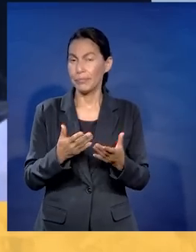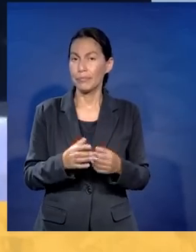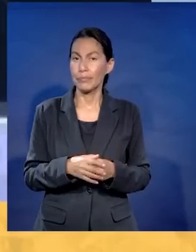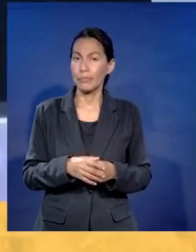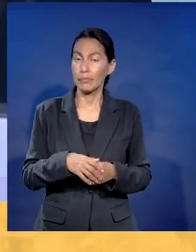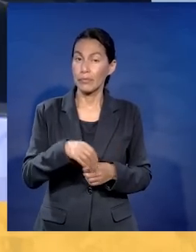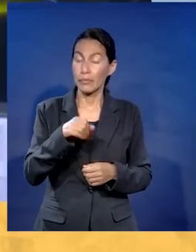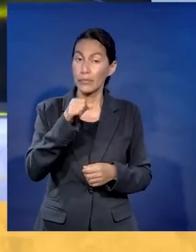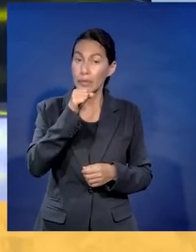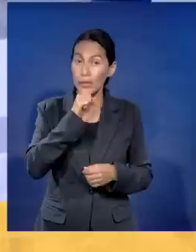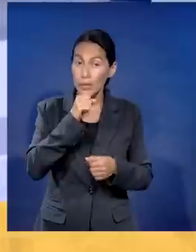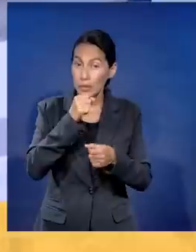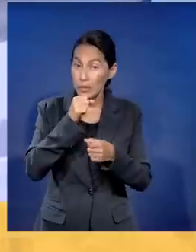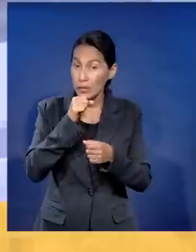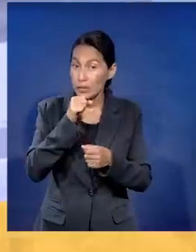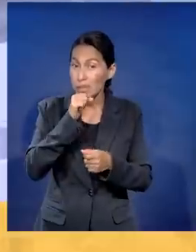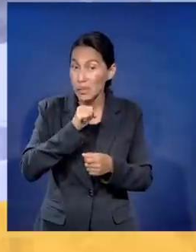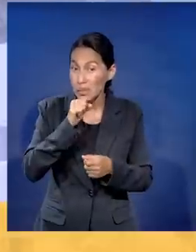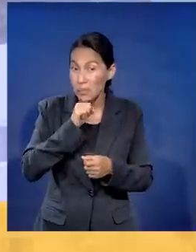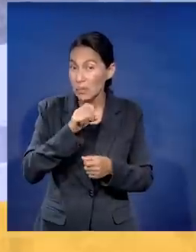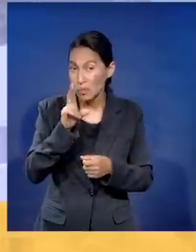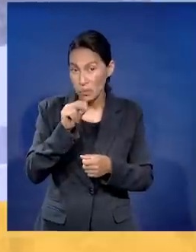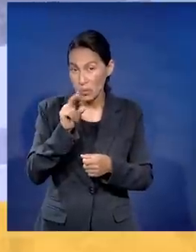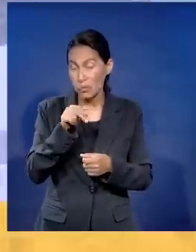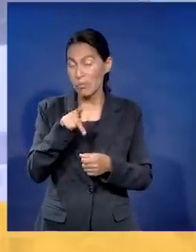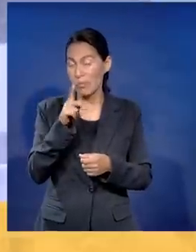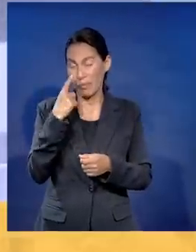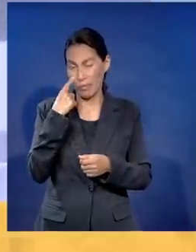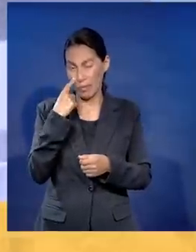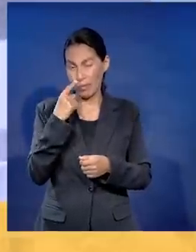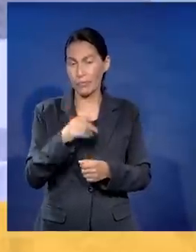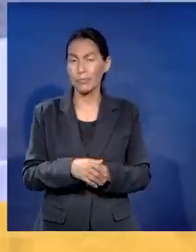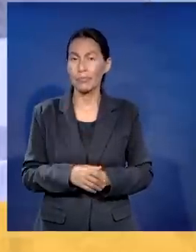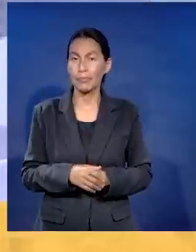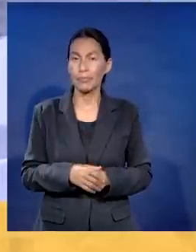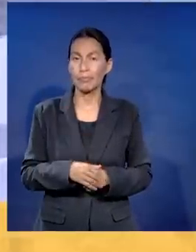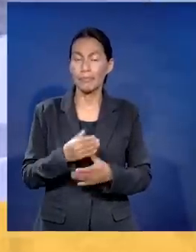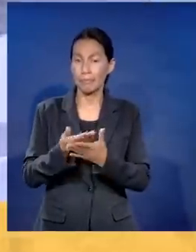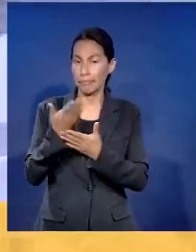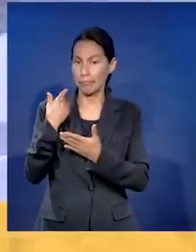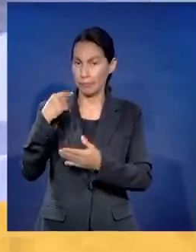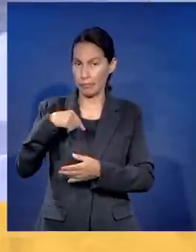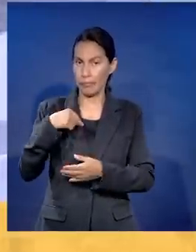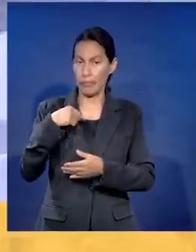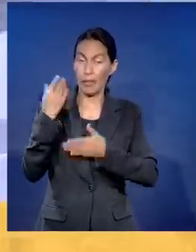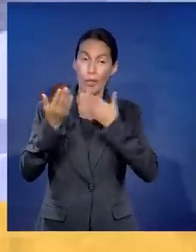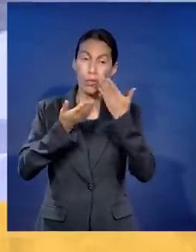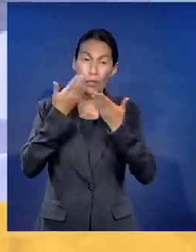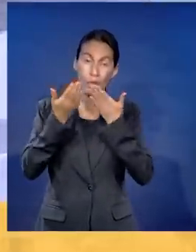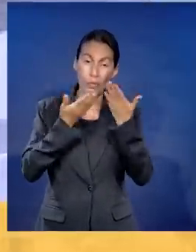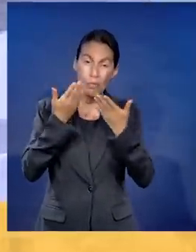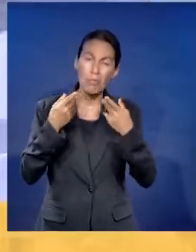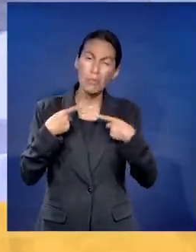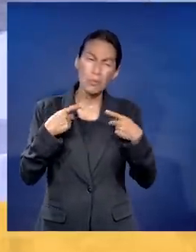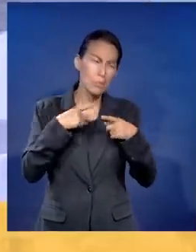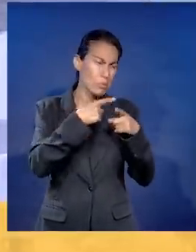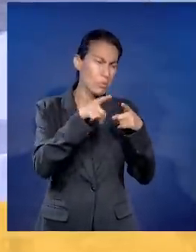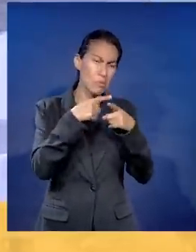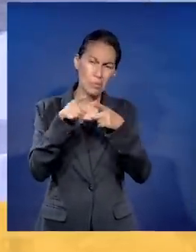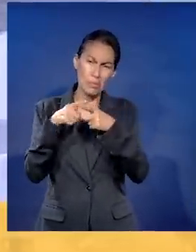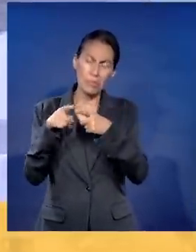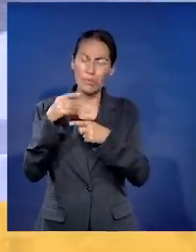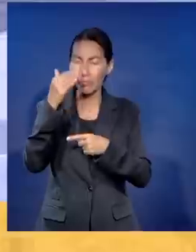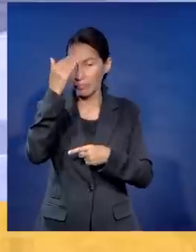no me haga demasiado caso No es chisme pero son realidades mientras estudiaba aquí conocí